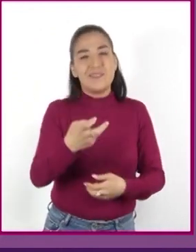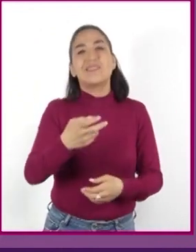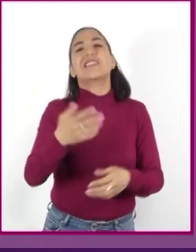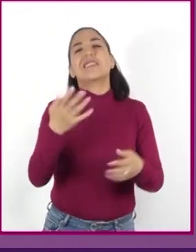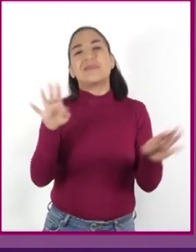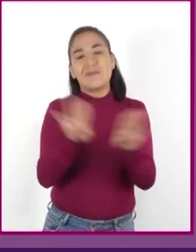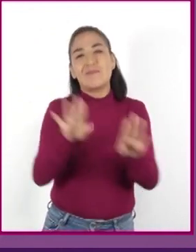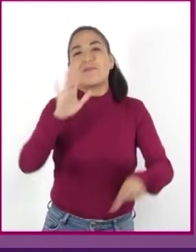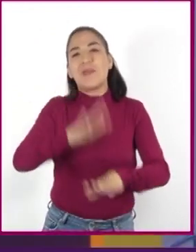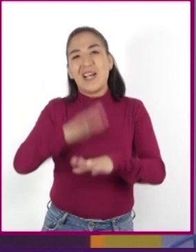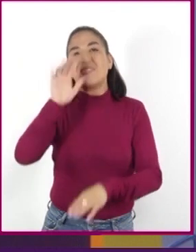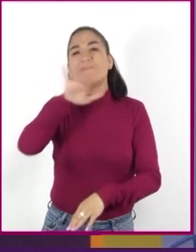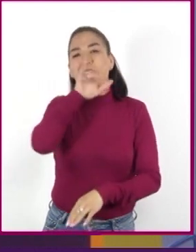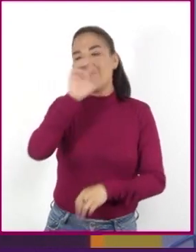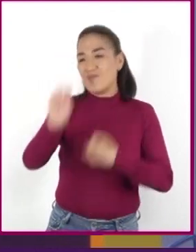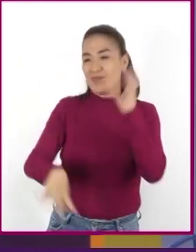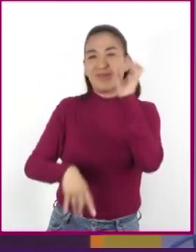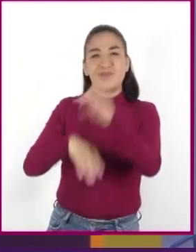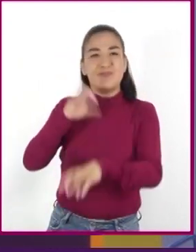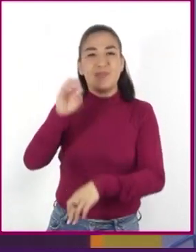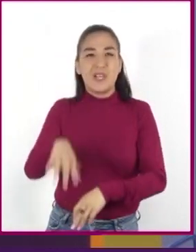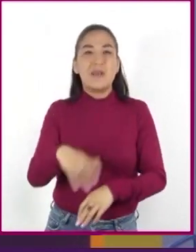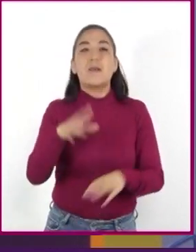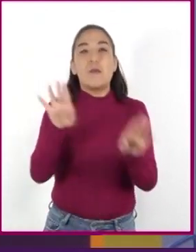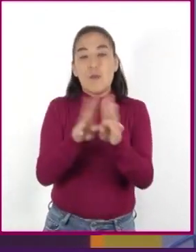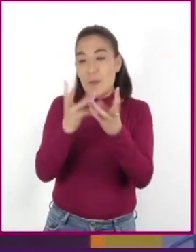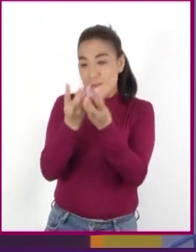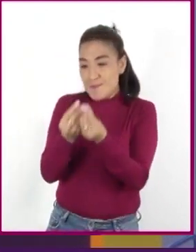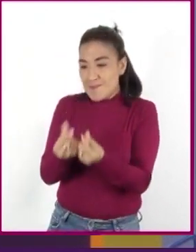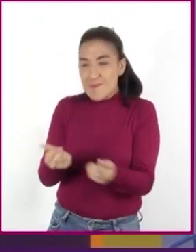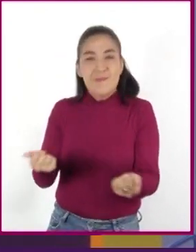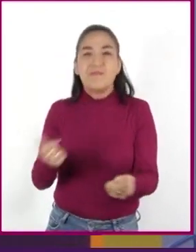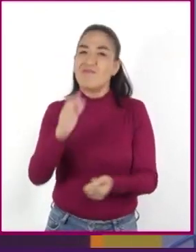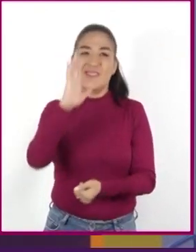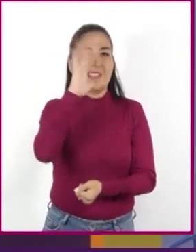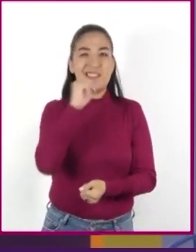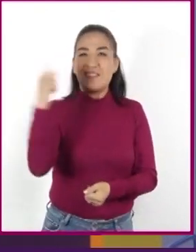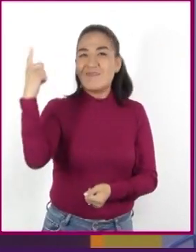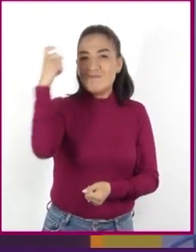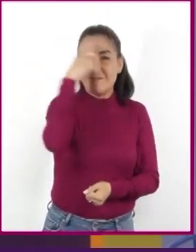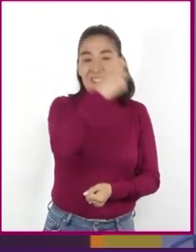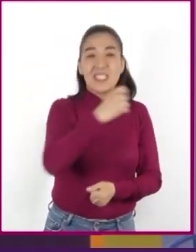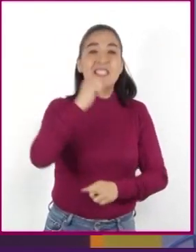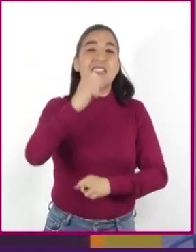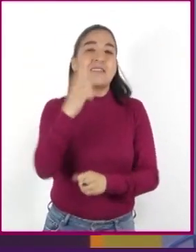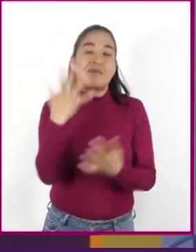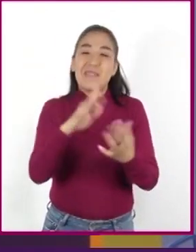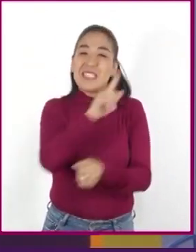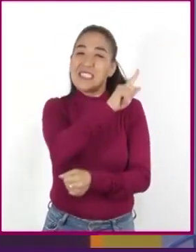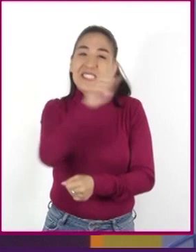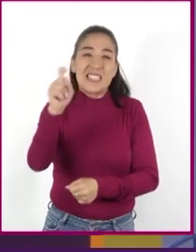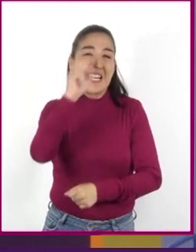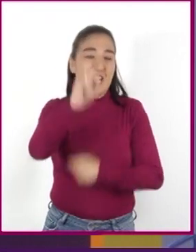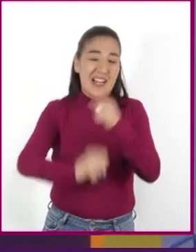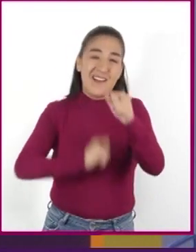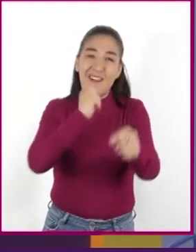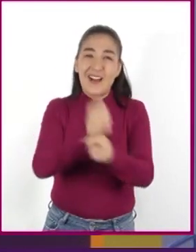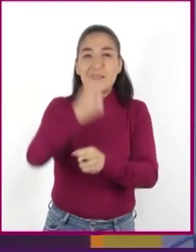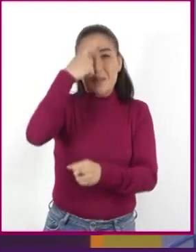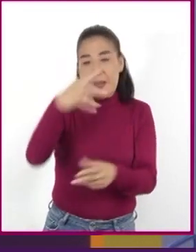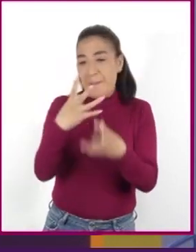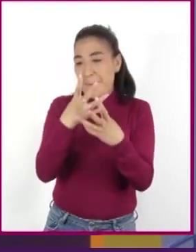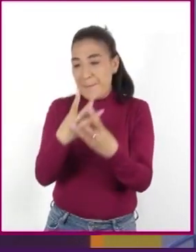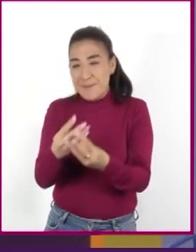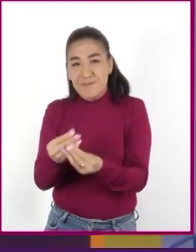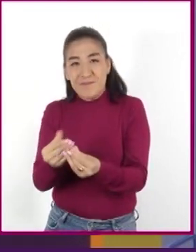grandes cantidades de basura que no se degrada por acción de los microorganismos. Tardan cientos de años para que se